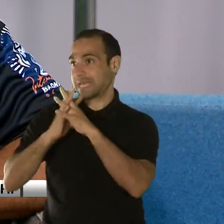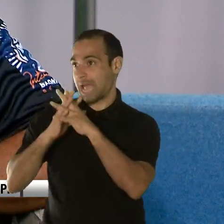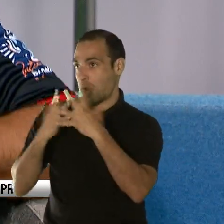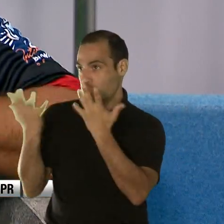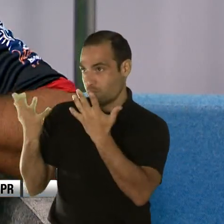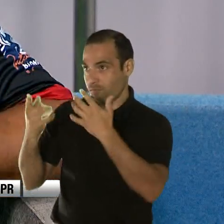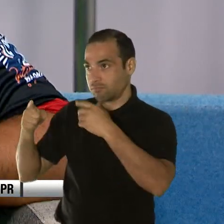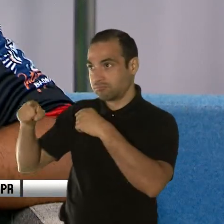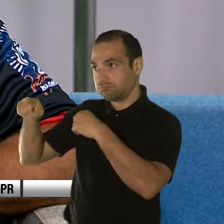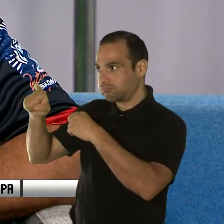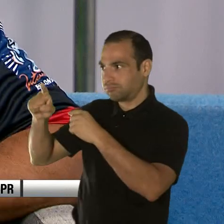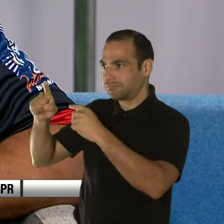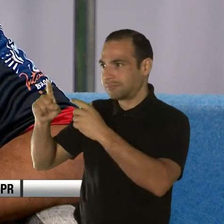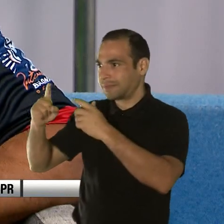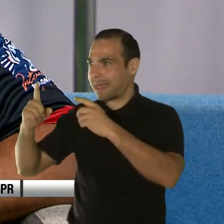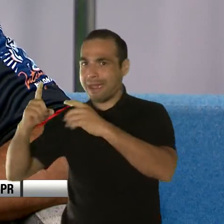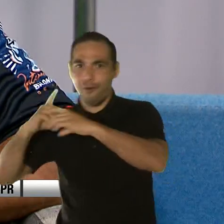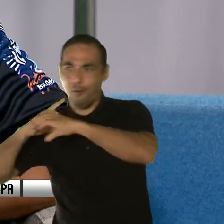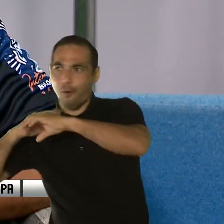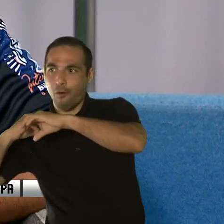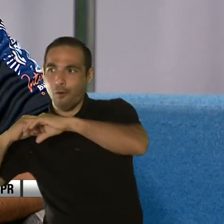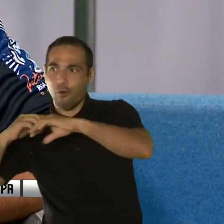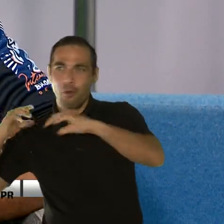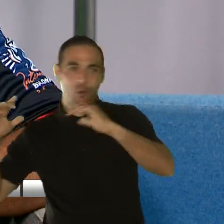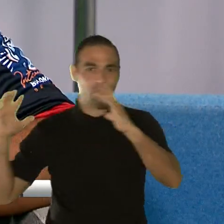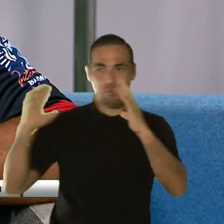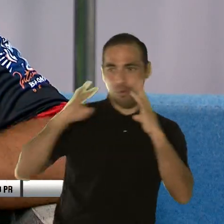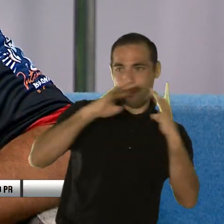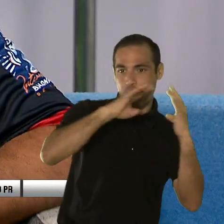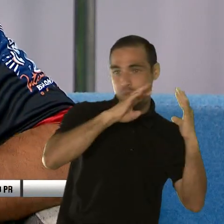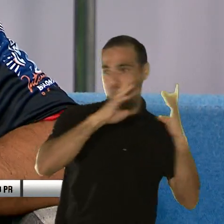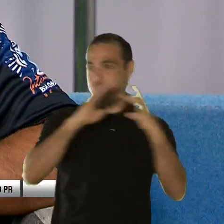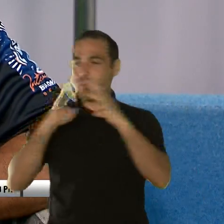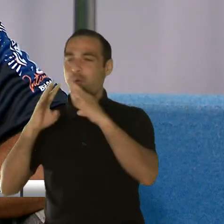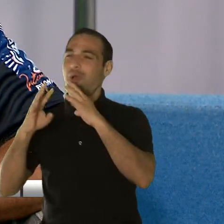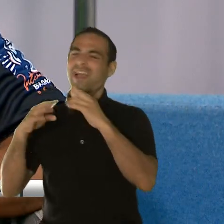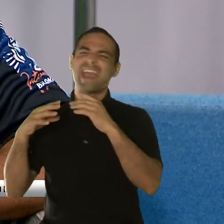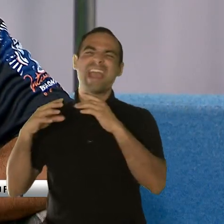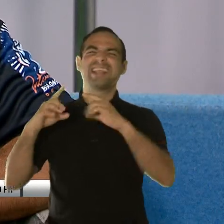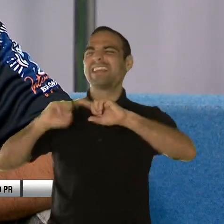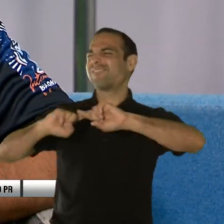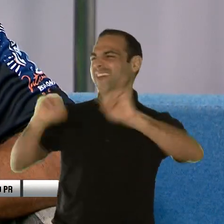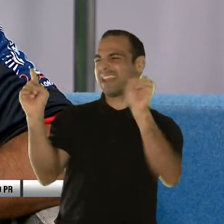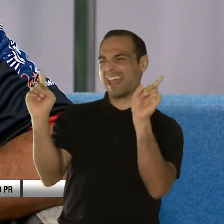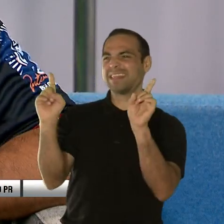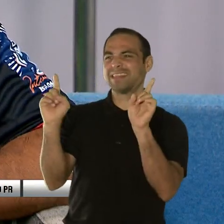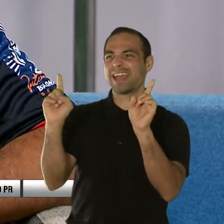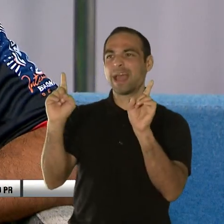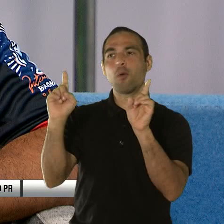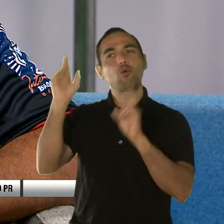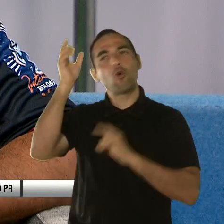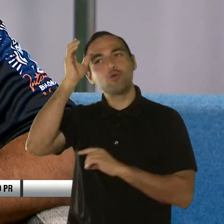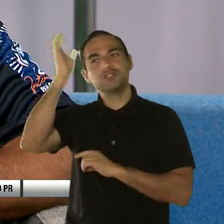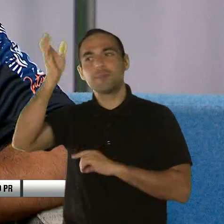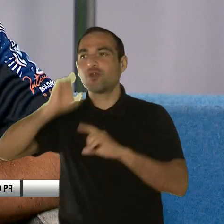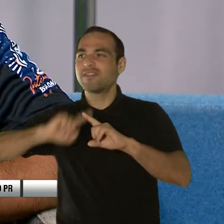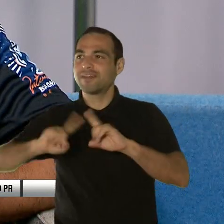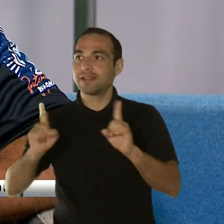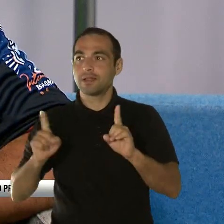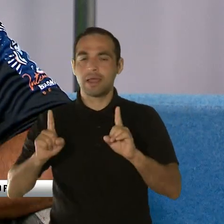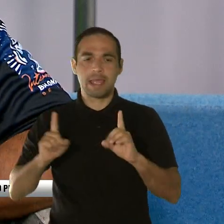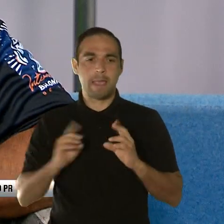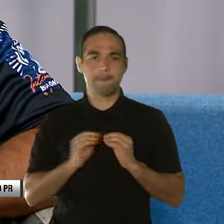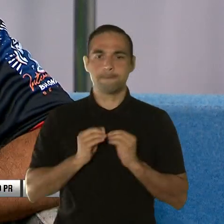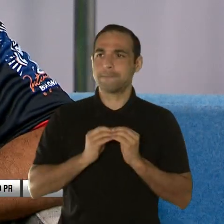defensiva y como el juego se convierte en tan Dinámico pues es es otro concepto dentro del mismo balonmano pero es otro es otro concepto es